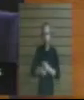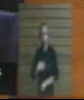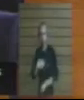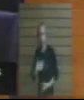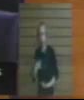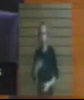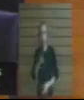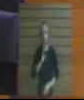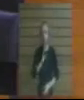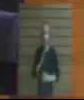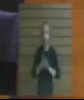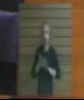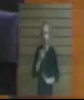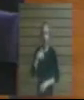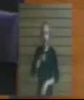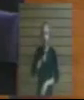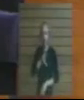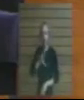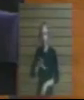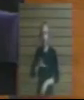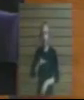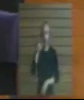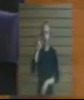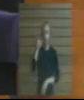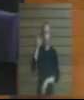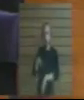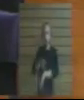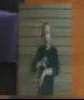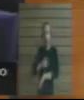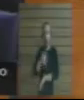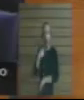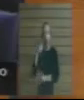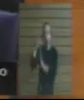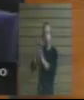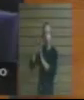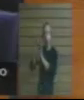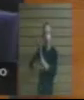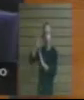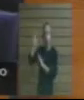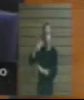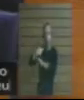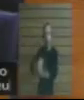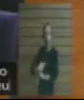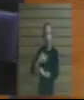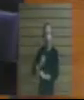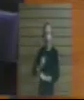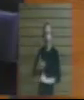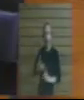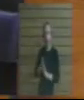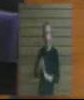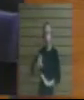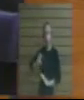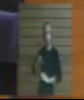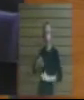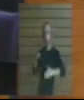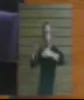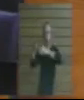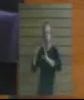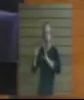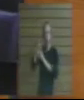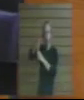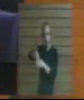El consejero ha reconocido que tenemos normativa europea y que pertenecemos a un club, claro, y tenemos unas normas